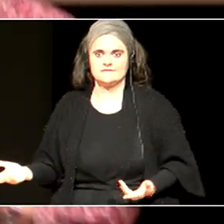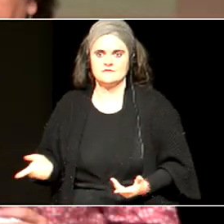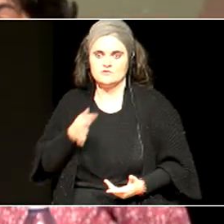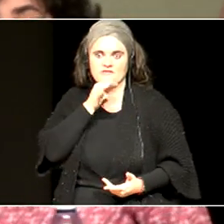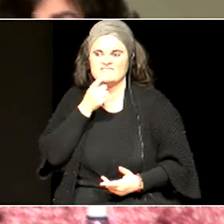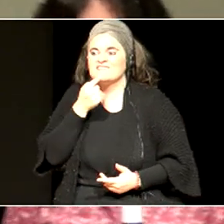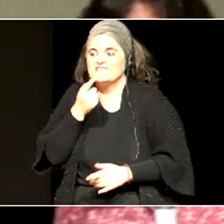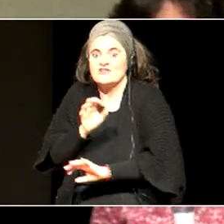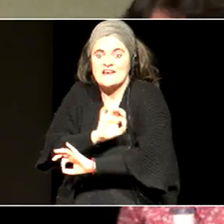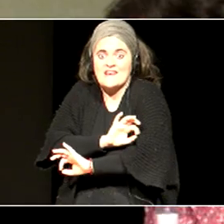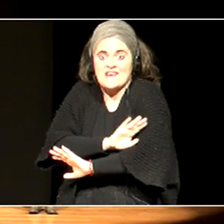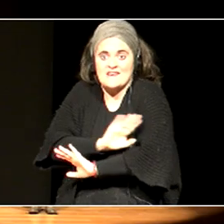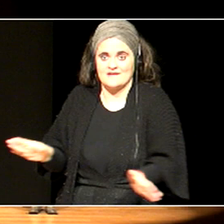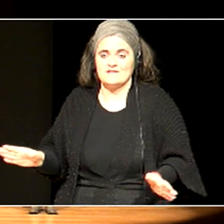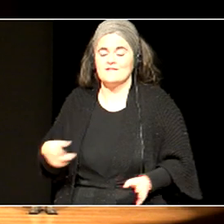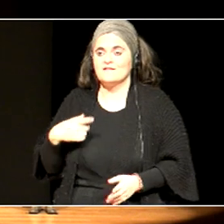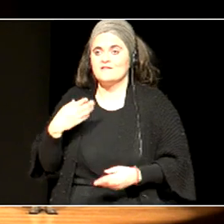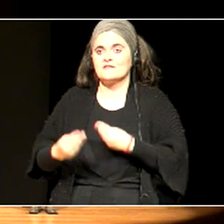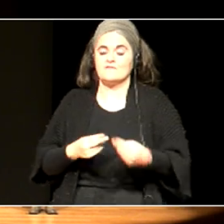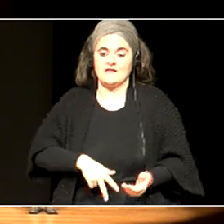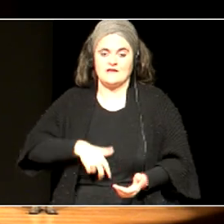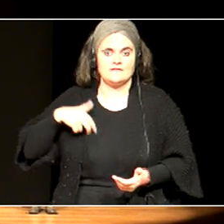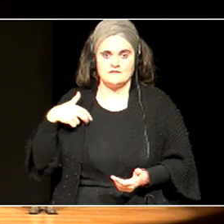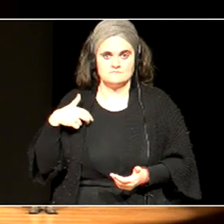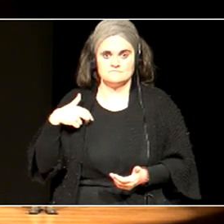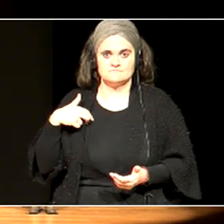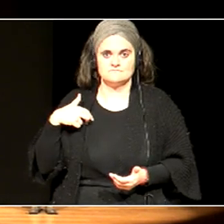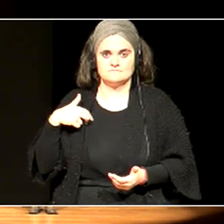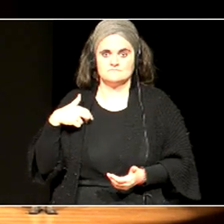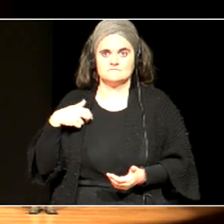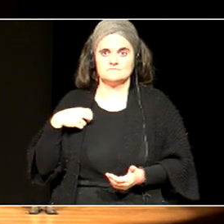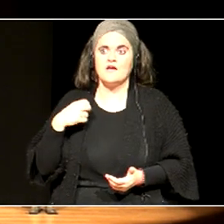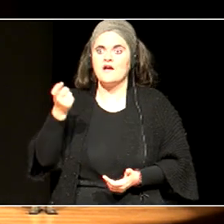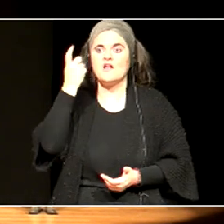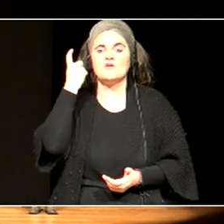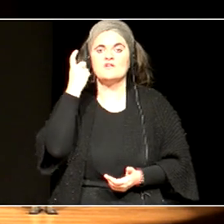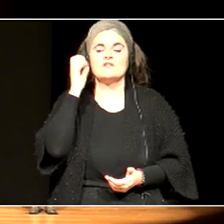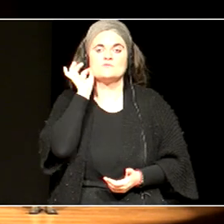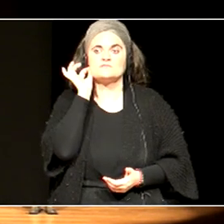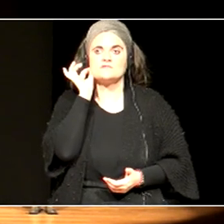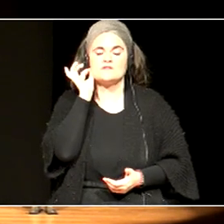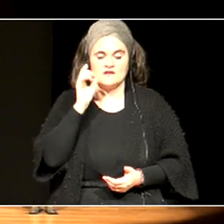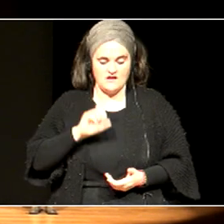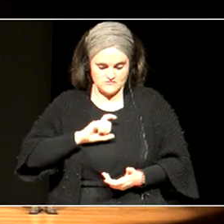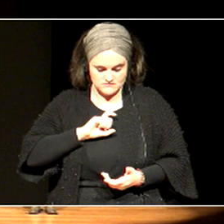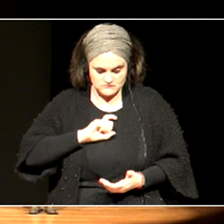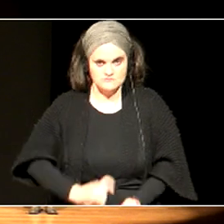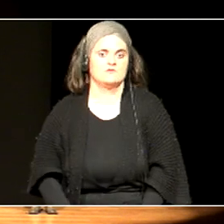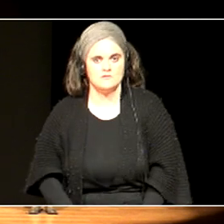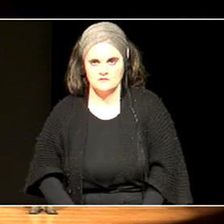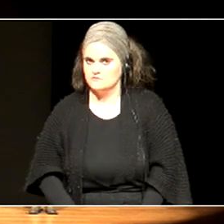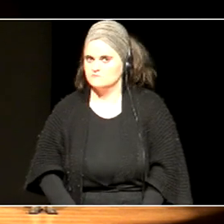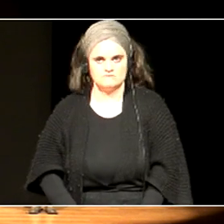y por lo tanto tiene que estar generalizado y las alumnas no puede ser que tengan una autoestima tan sumamente baja